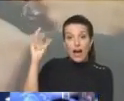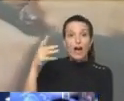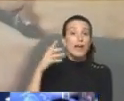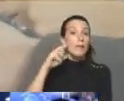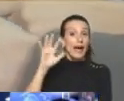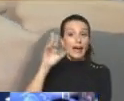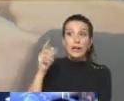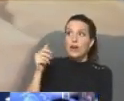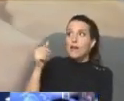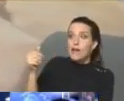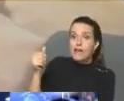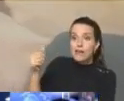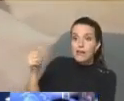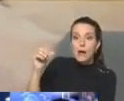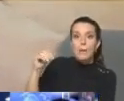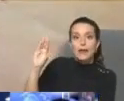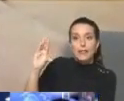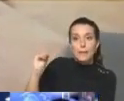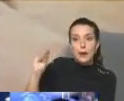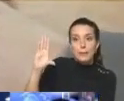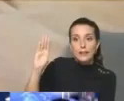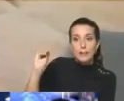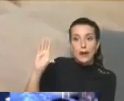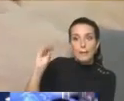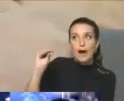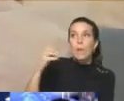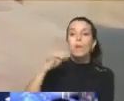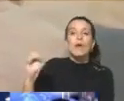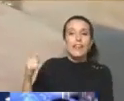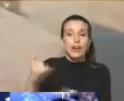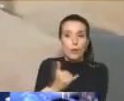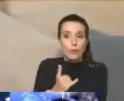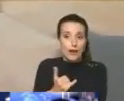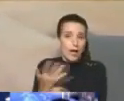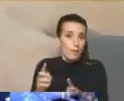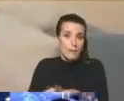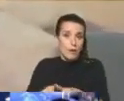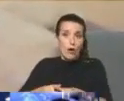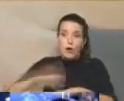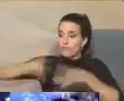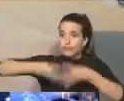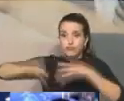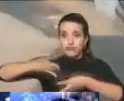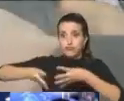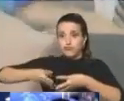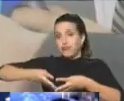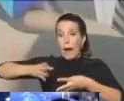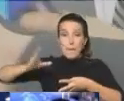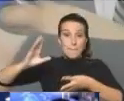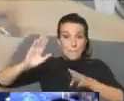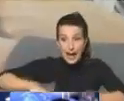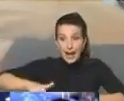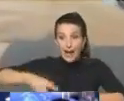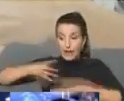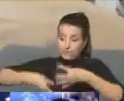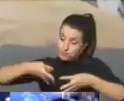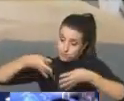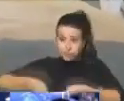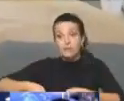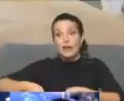continúa no aquí es mucho más importante el tamaño del problema pero el símil es válido para seguridad una